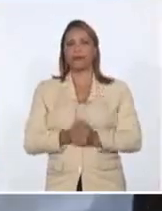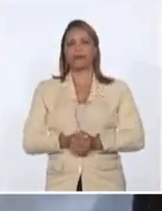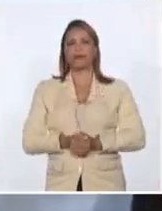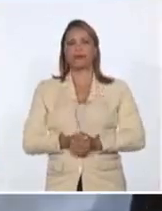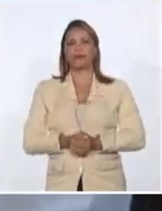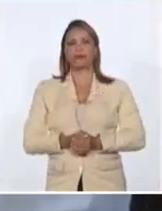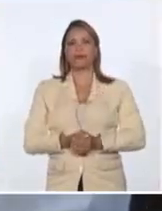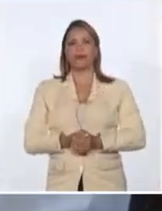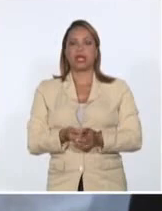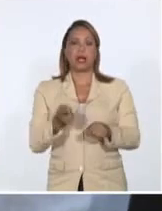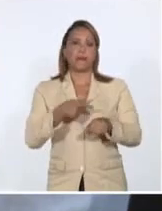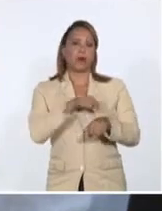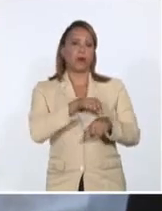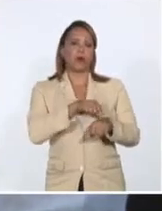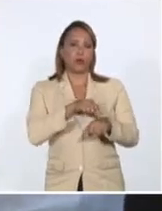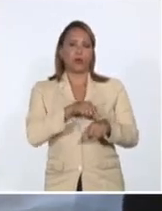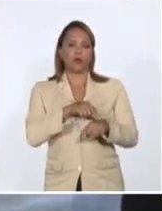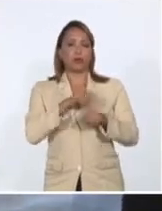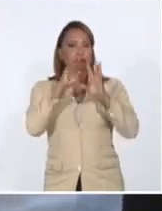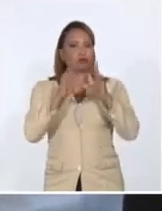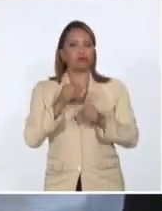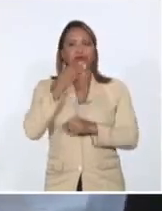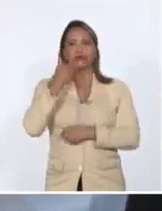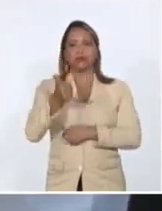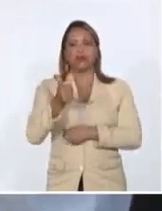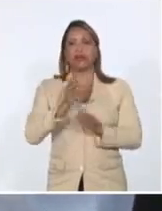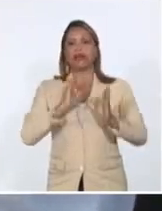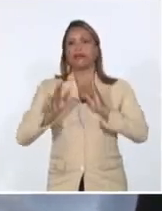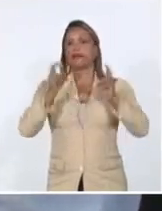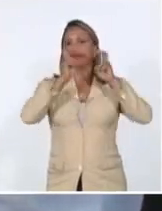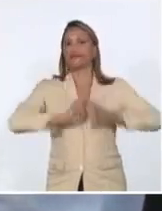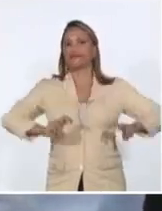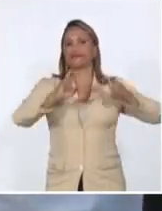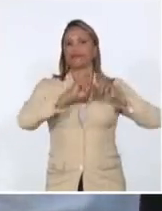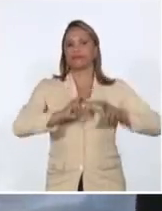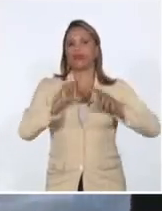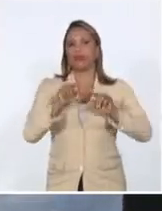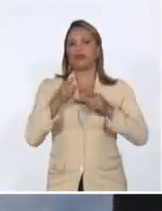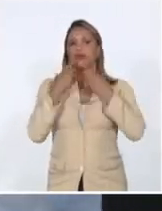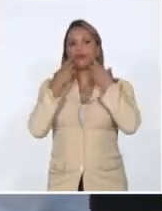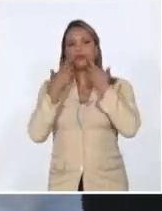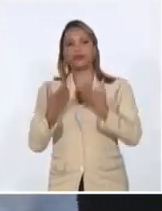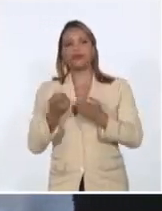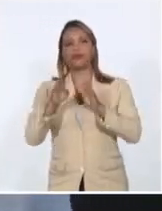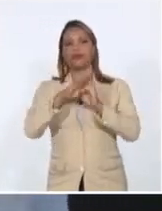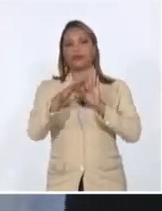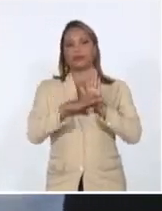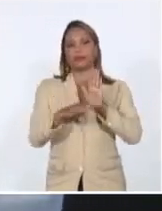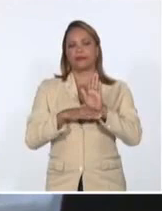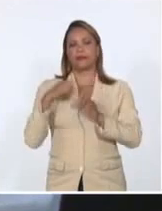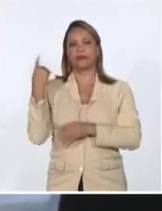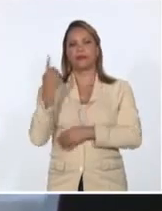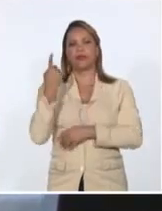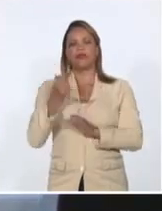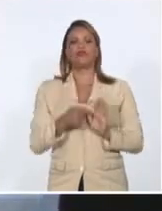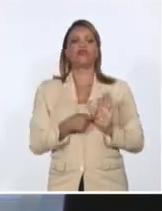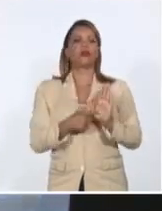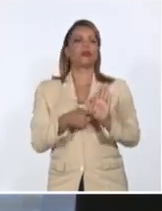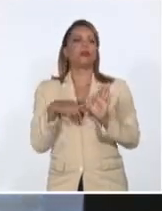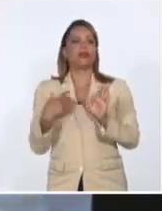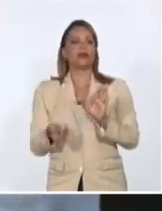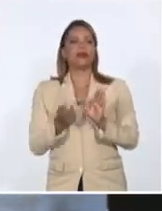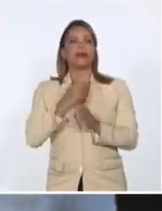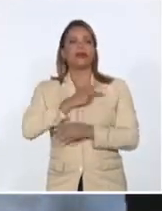poco tiempo en el área de las estadísticas e investigaciones, una de las más retadoras del Programa Nacional, es muestra fehaciente de la